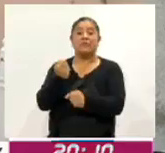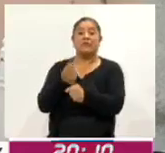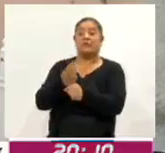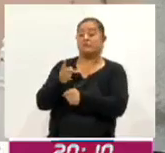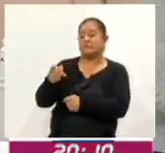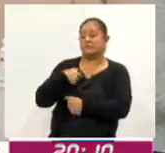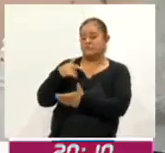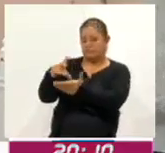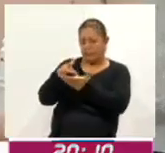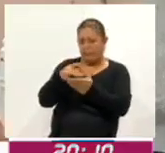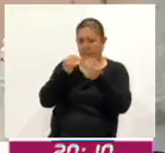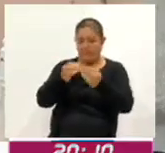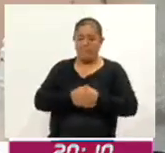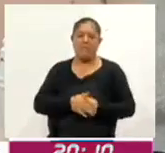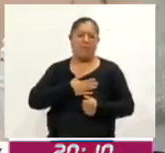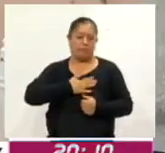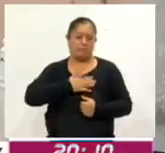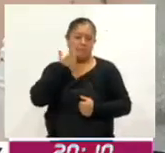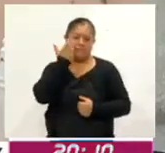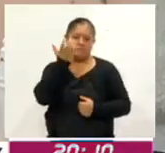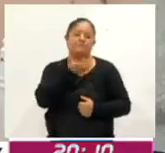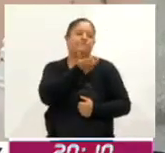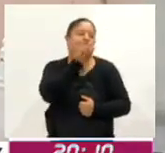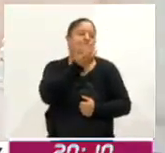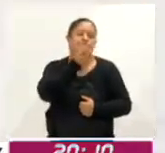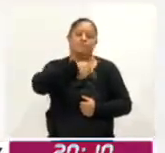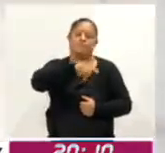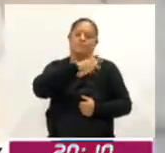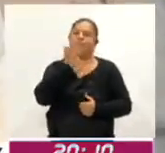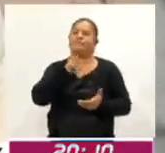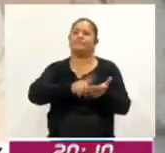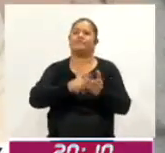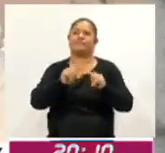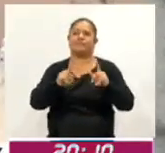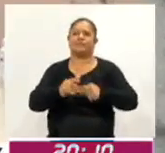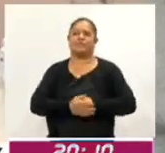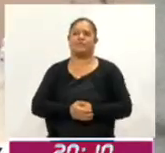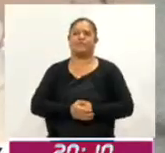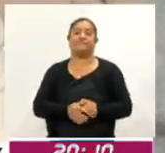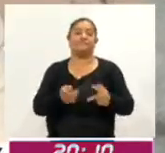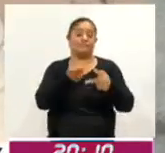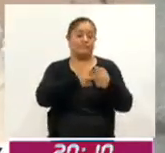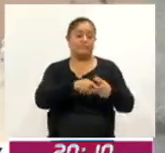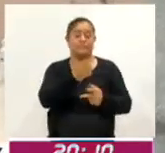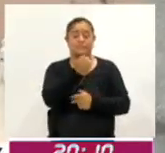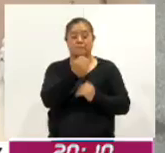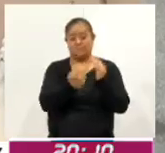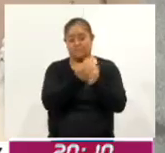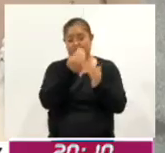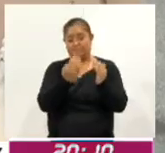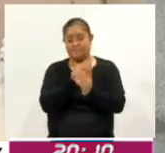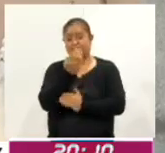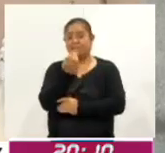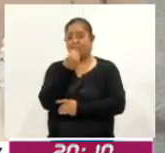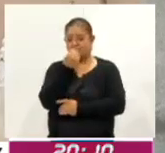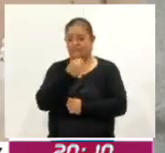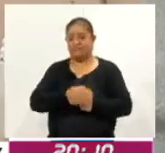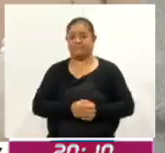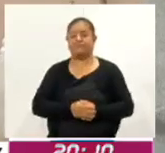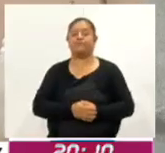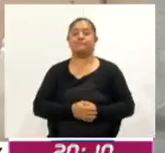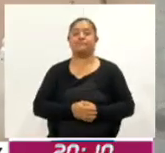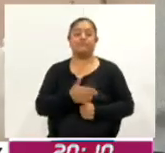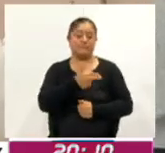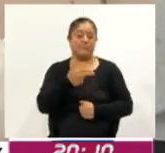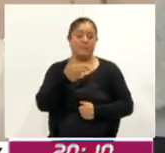queremos hacer algo muy tradicional de nuestro estado. Van a comenzar a las 9 de la mañana con un desayuno en el Hotel Holiday